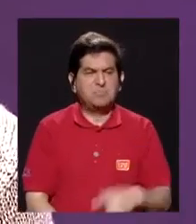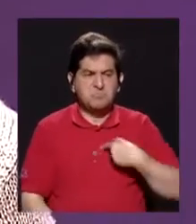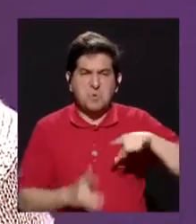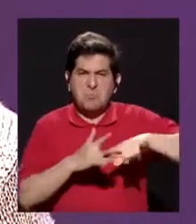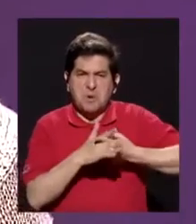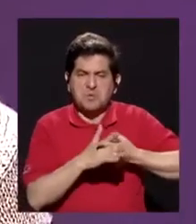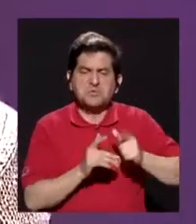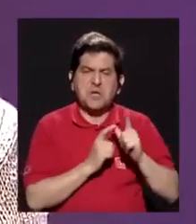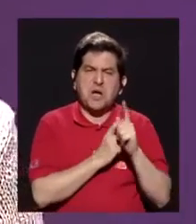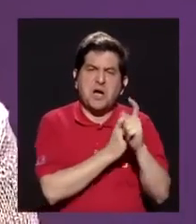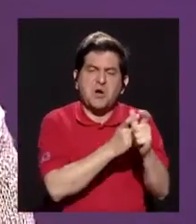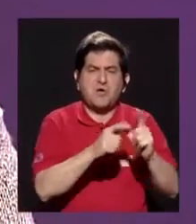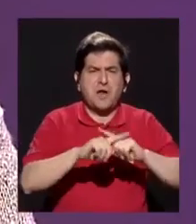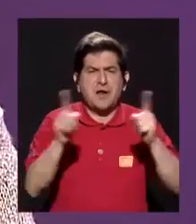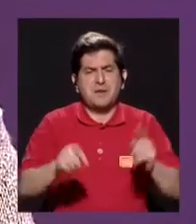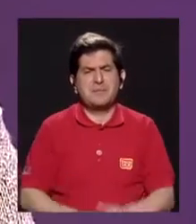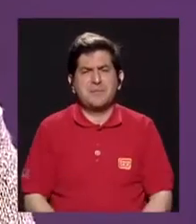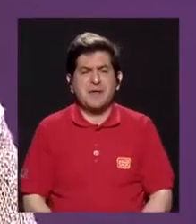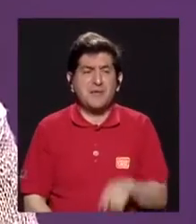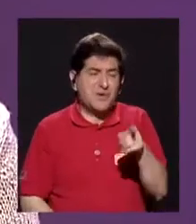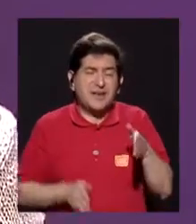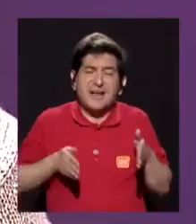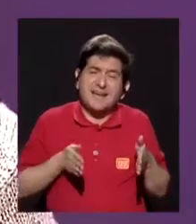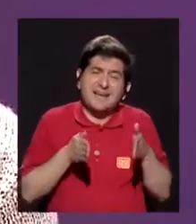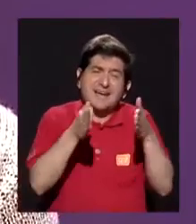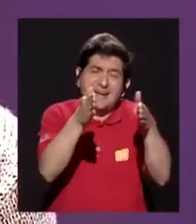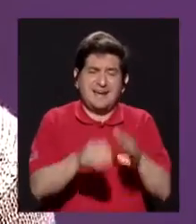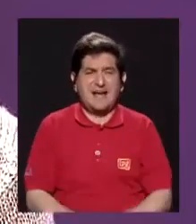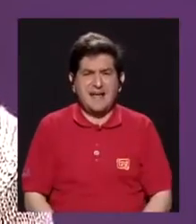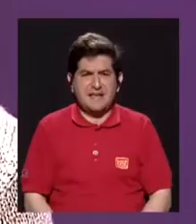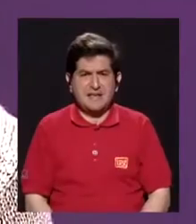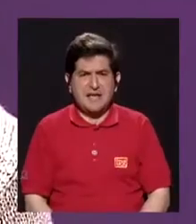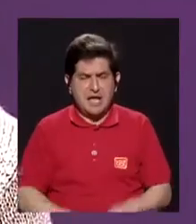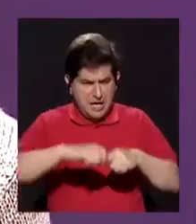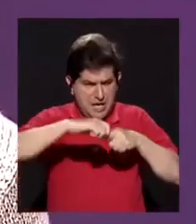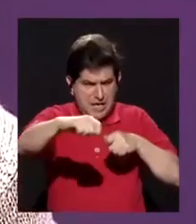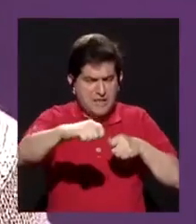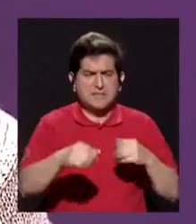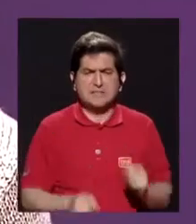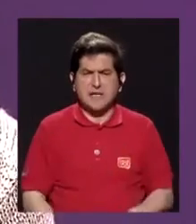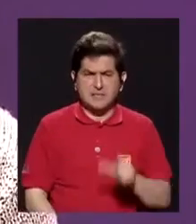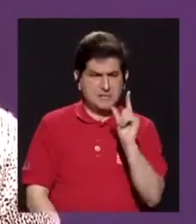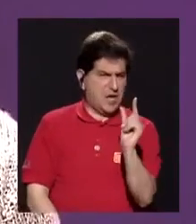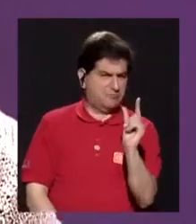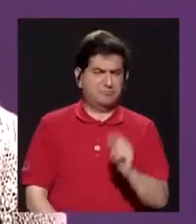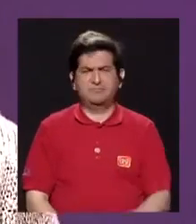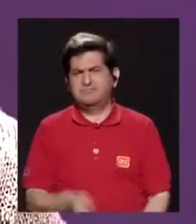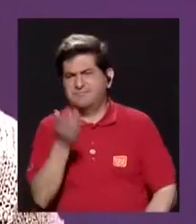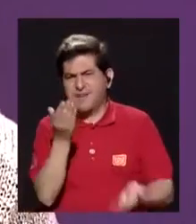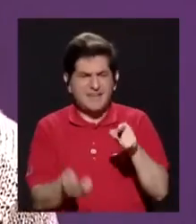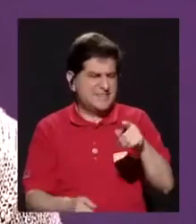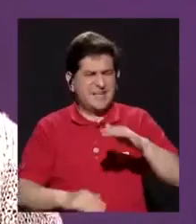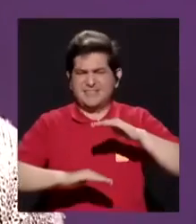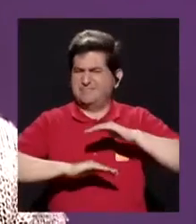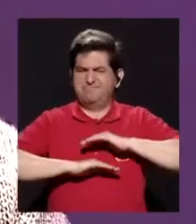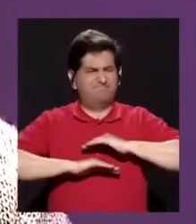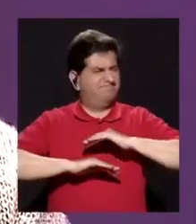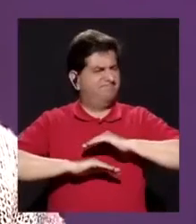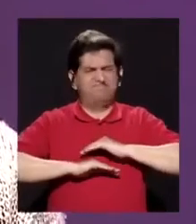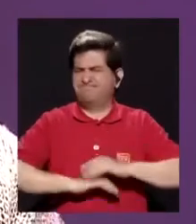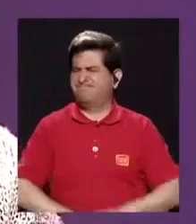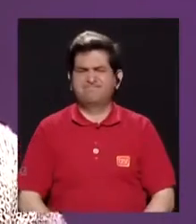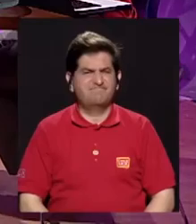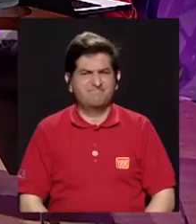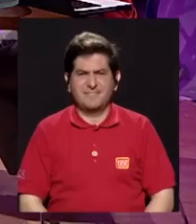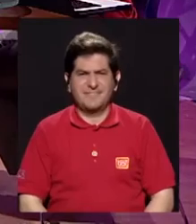correr, pero corría carreras de calle y distancias cortas y no, como que eso no me llegaba, ¿verdad? Como que